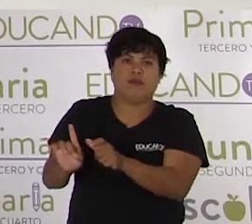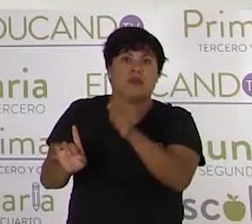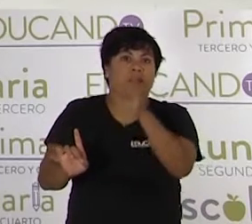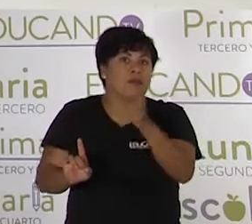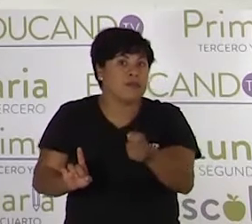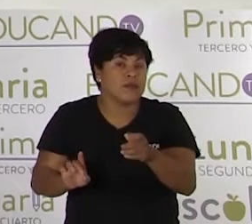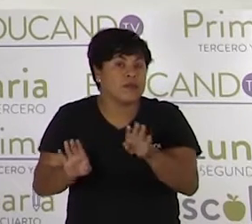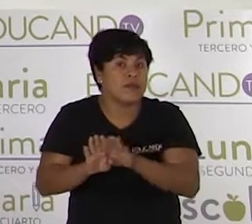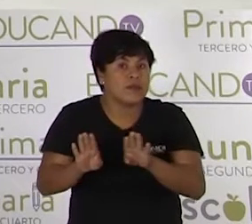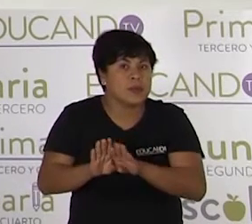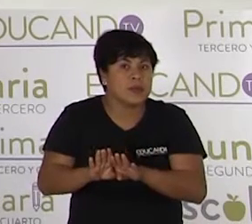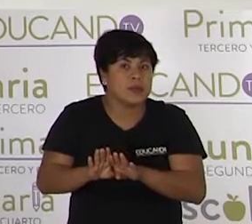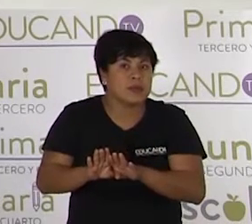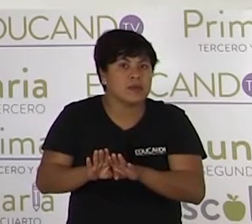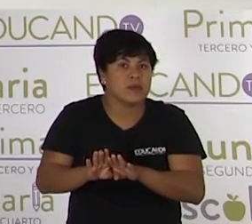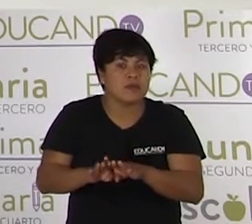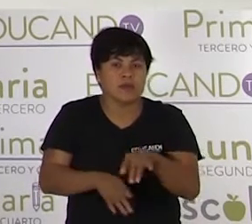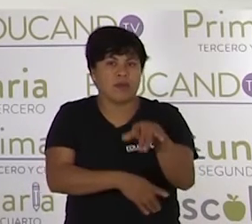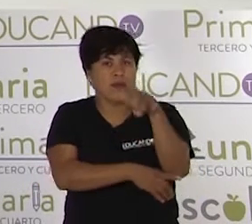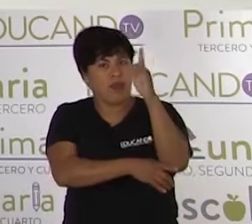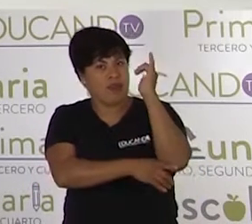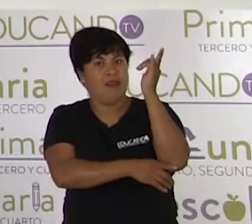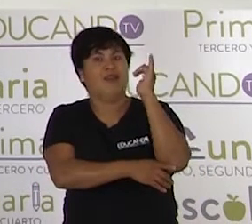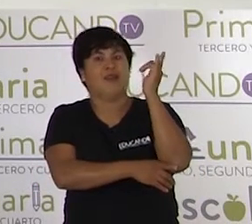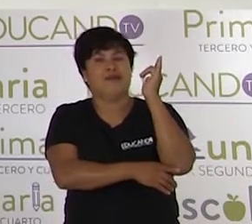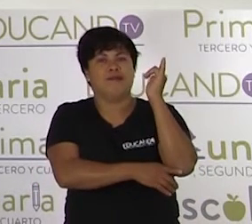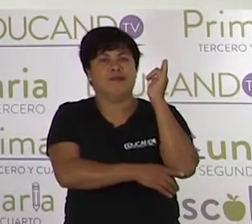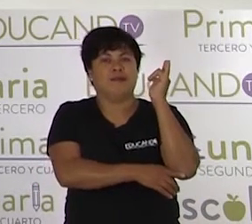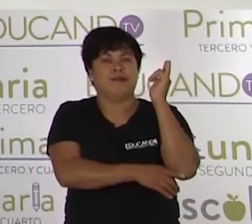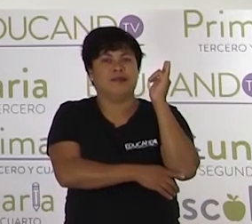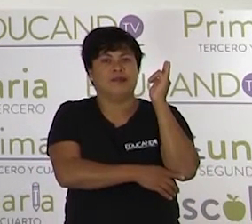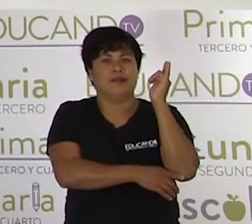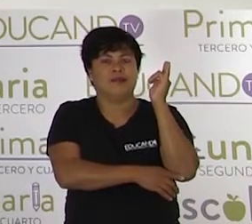Es alto,